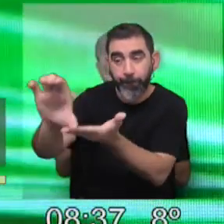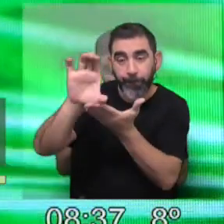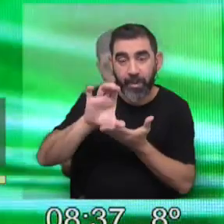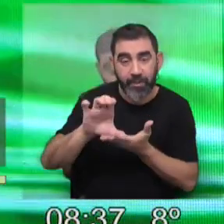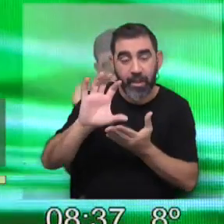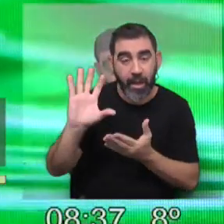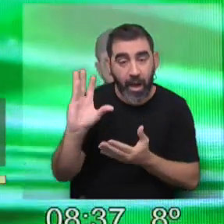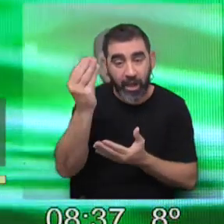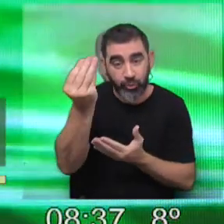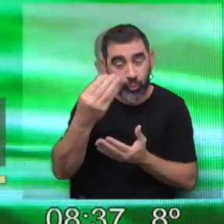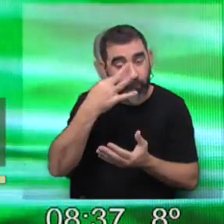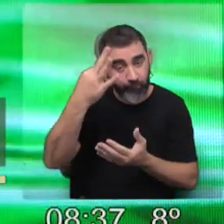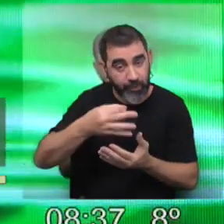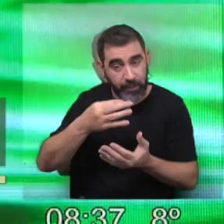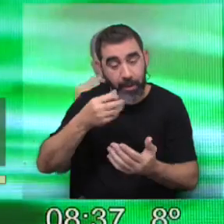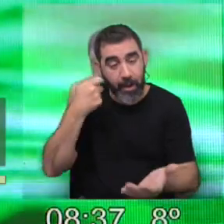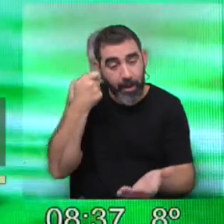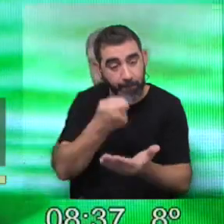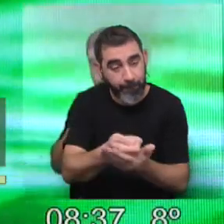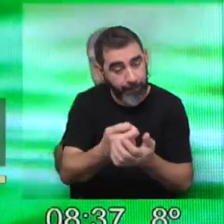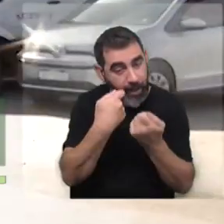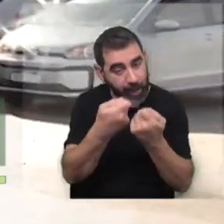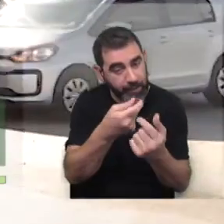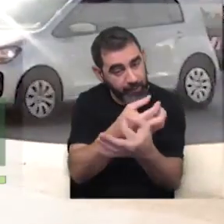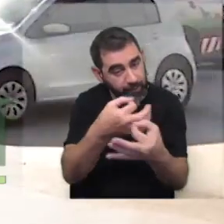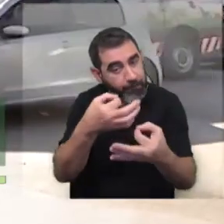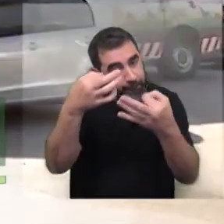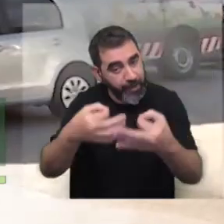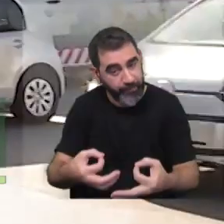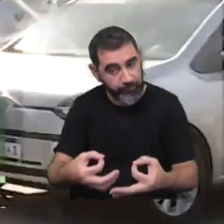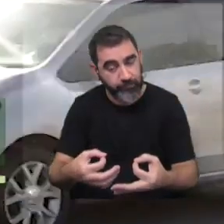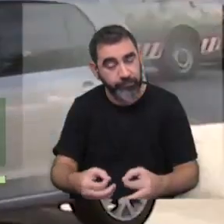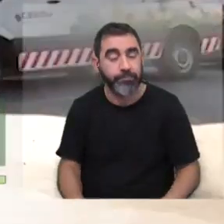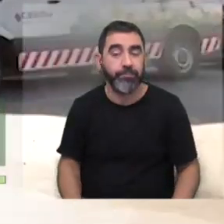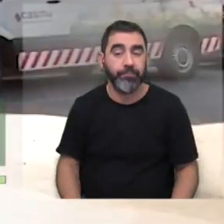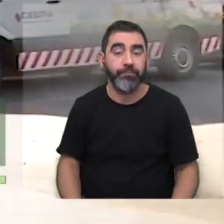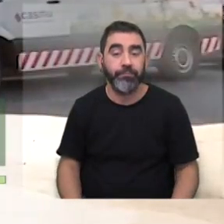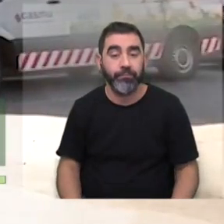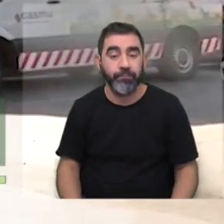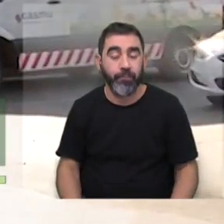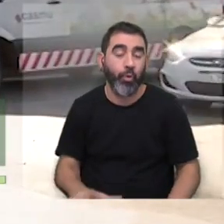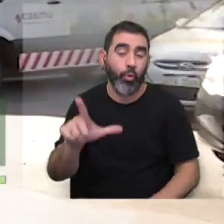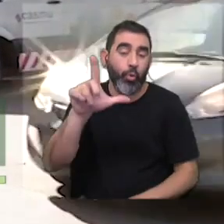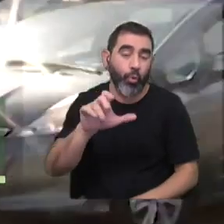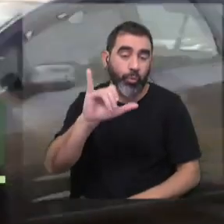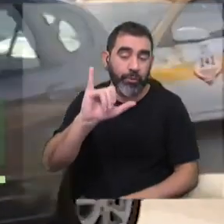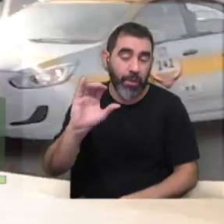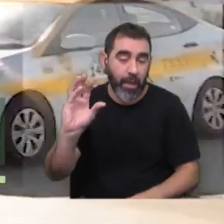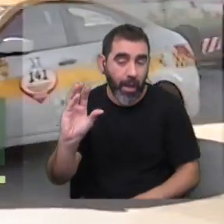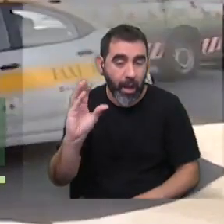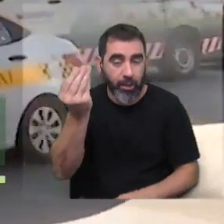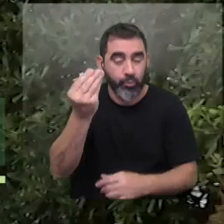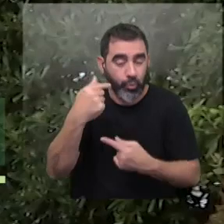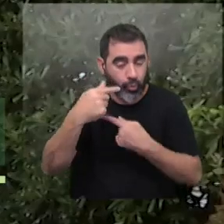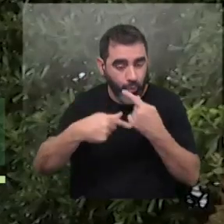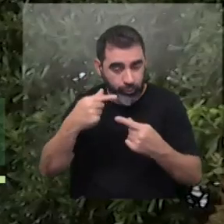dar a casm sea dirigido hacia A dónde debe ir que tiene que ver por supuesto con que el casmo eh